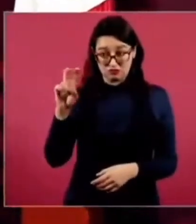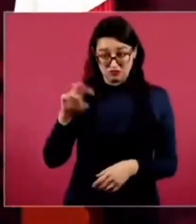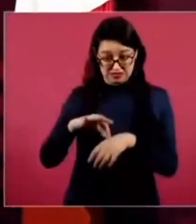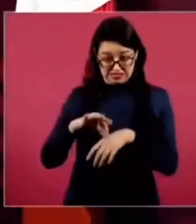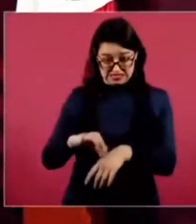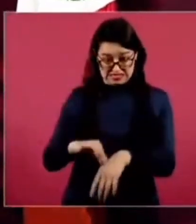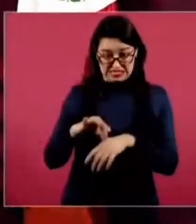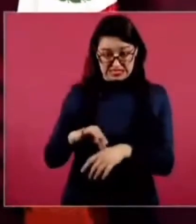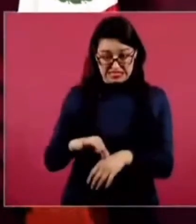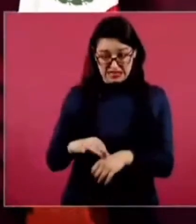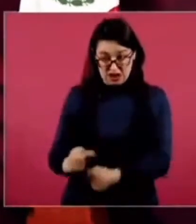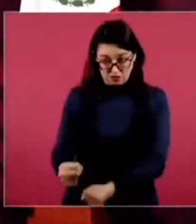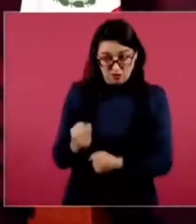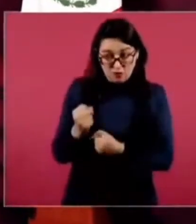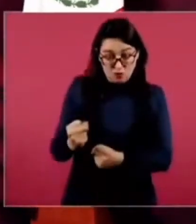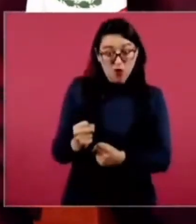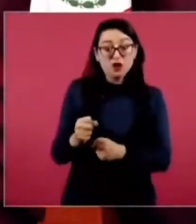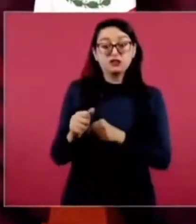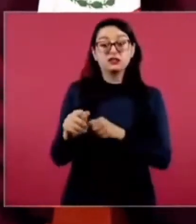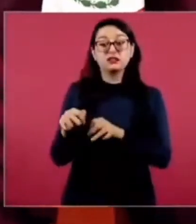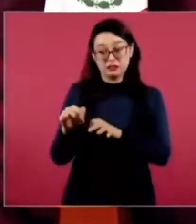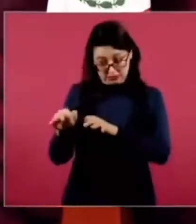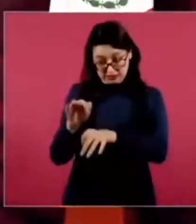sindicato democrático